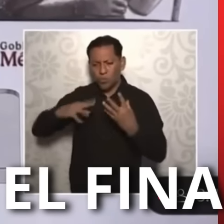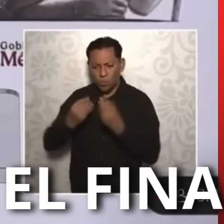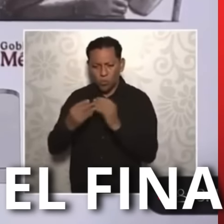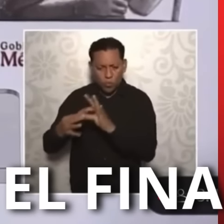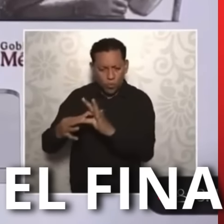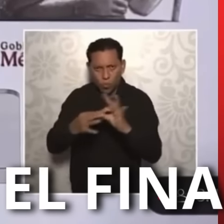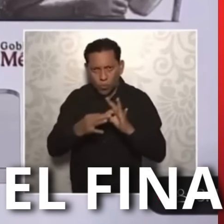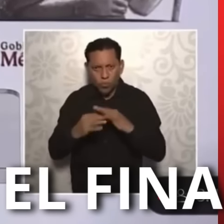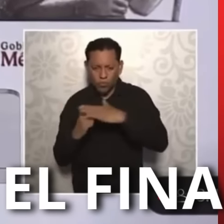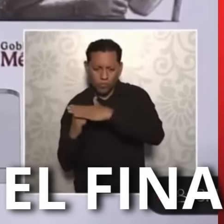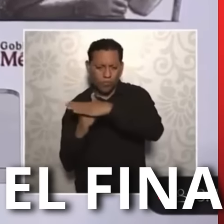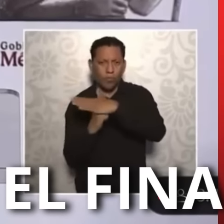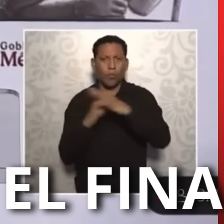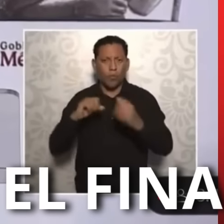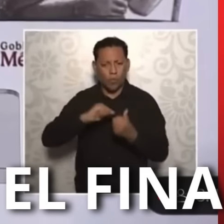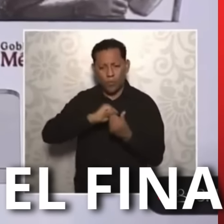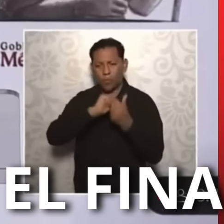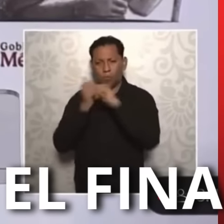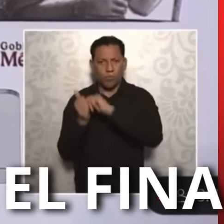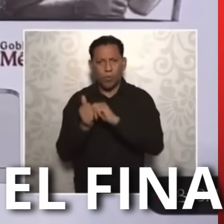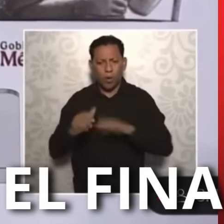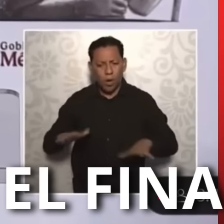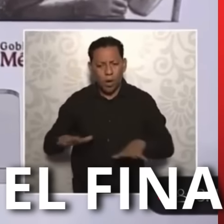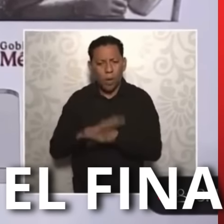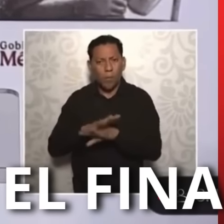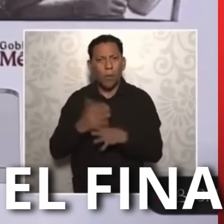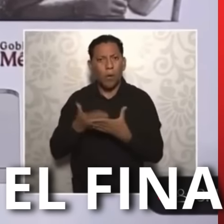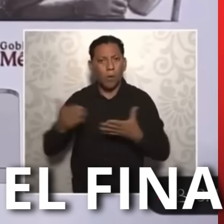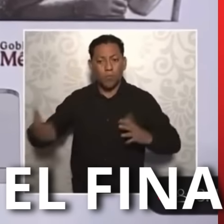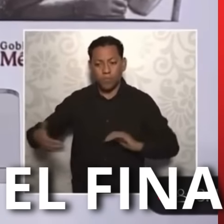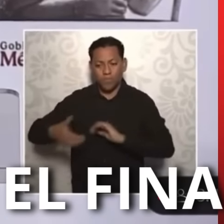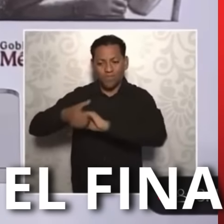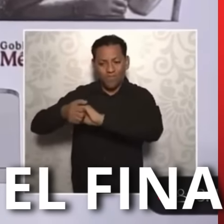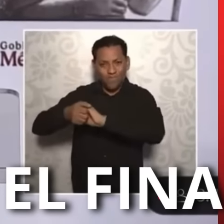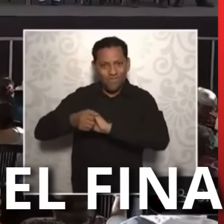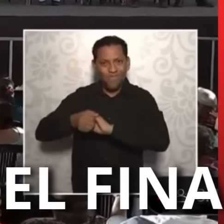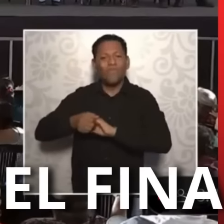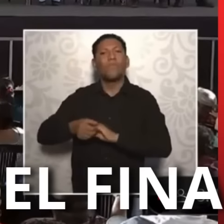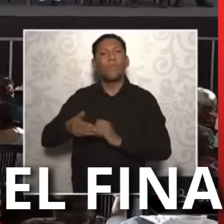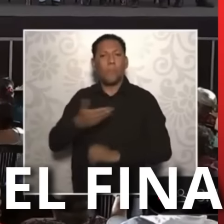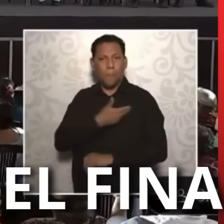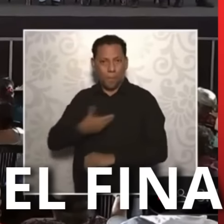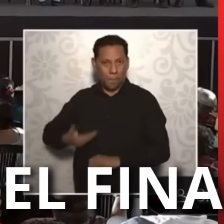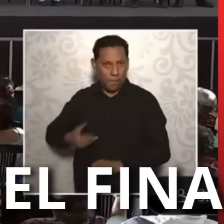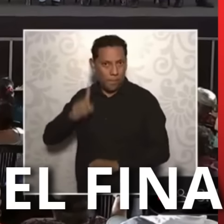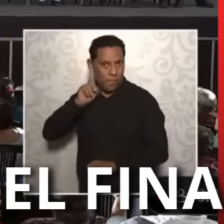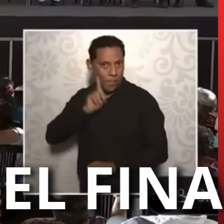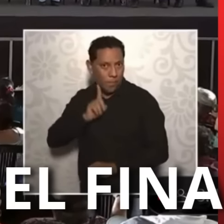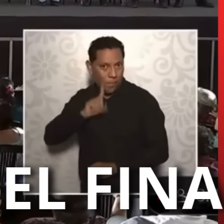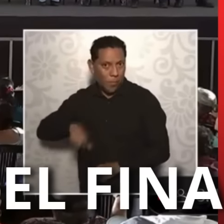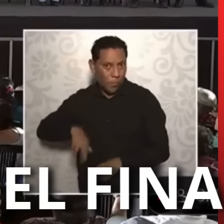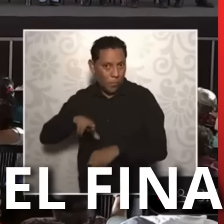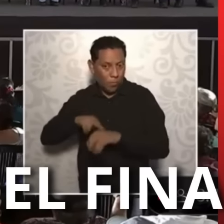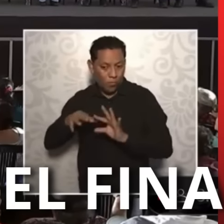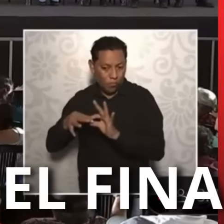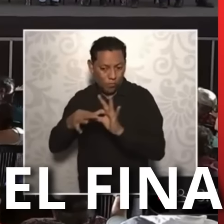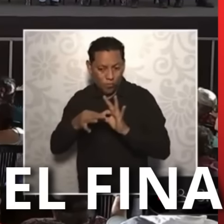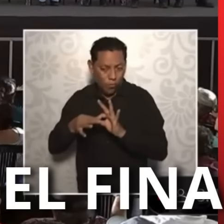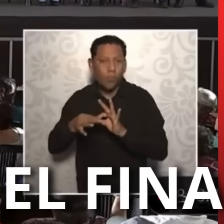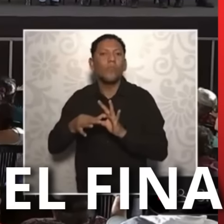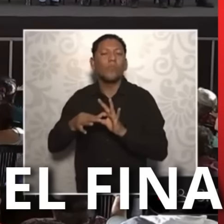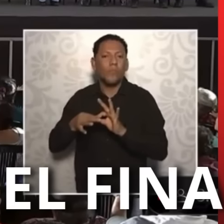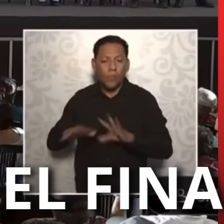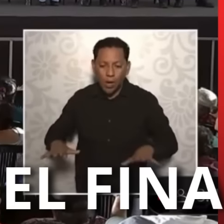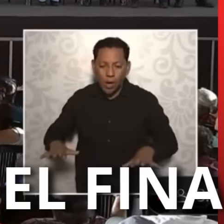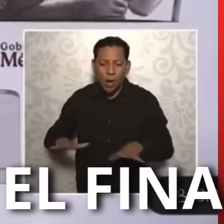base de la transformación. Y de la mano de nuestra presidenta vamos a construir el segundo piso de la